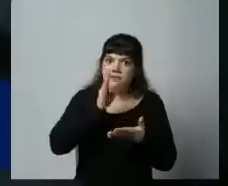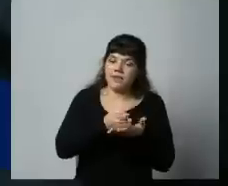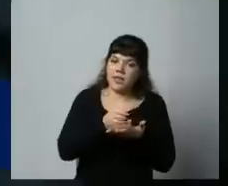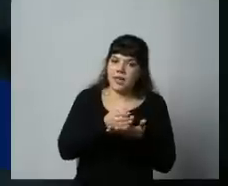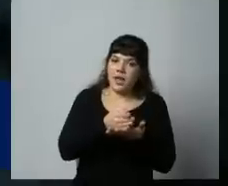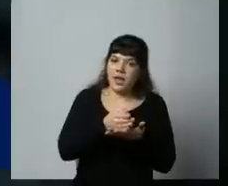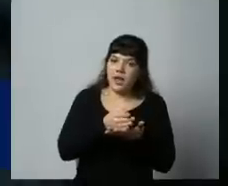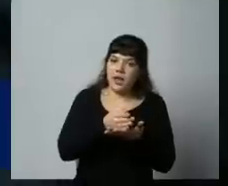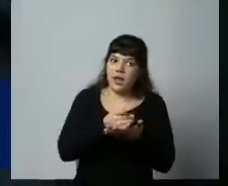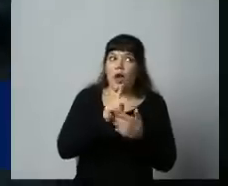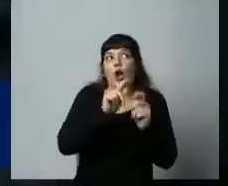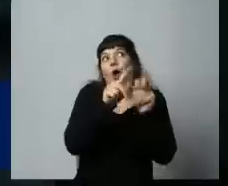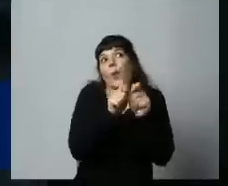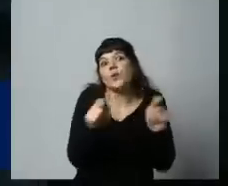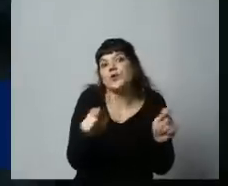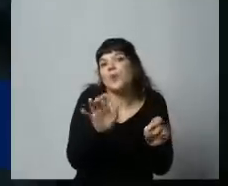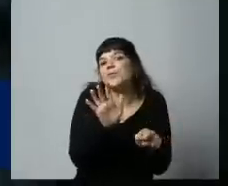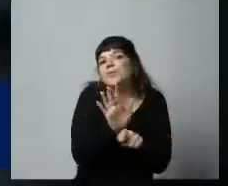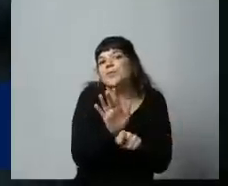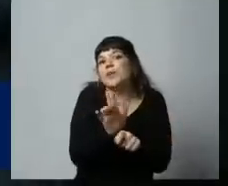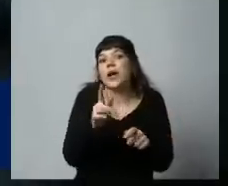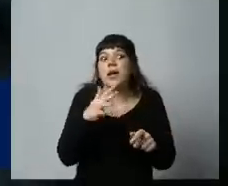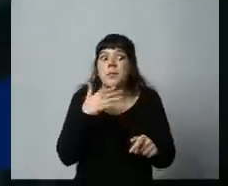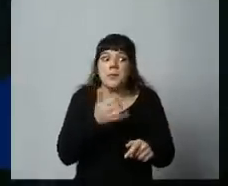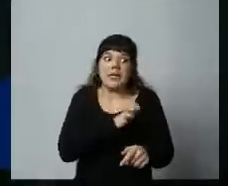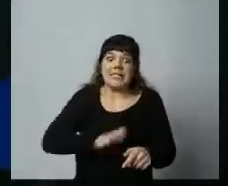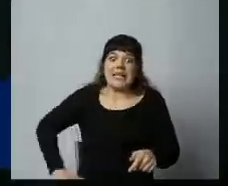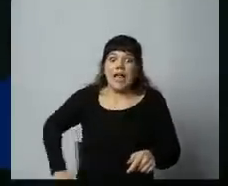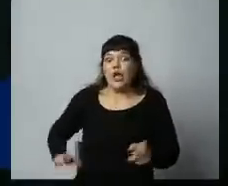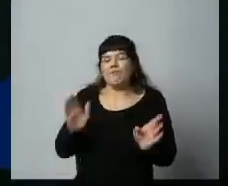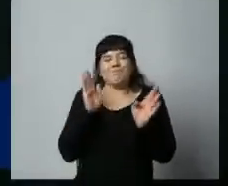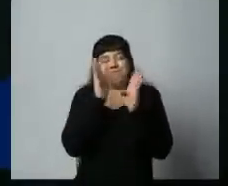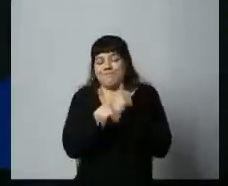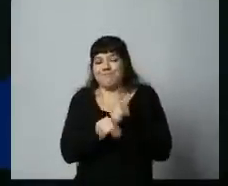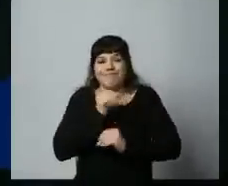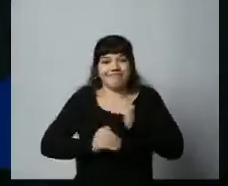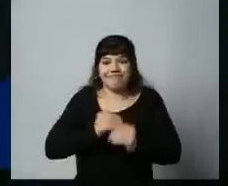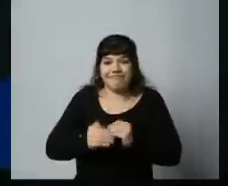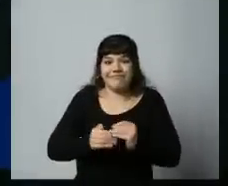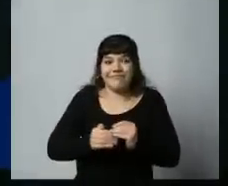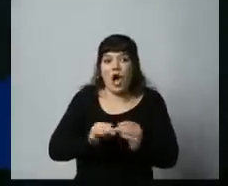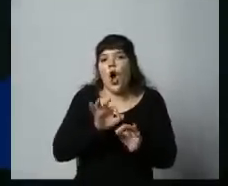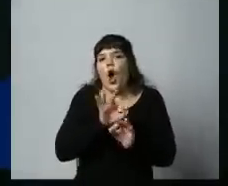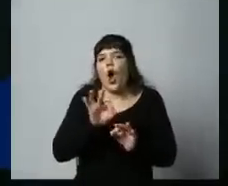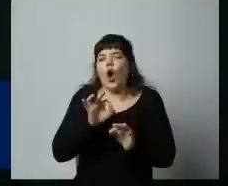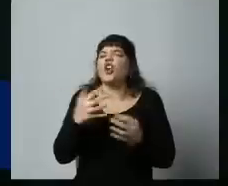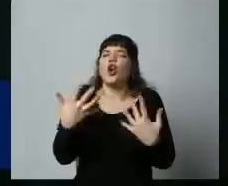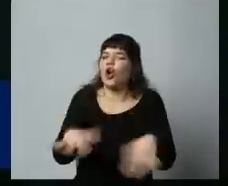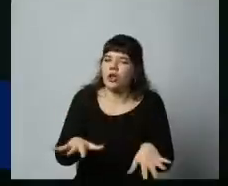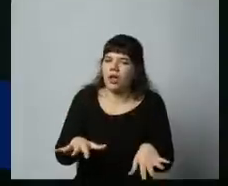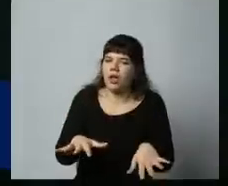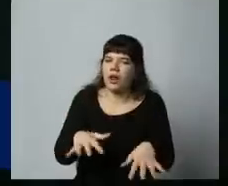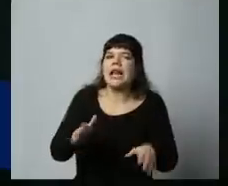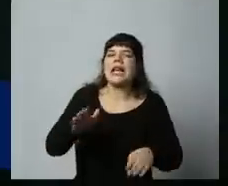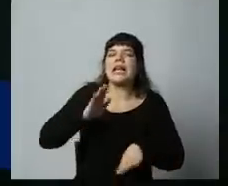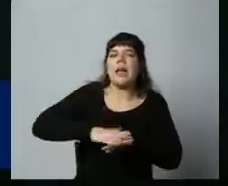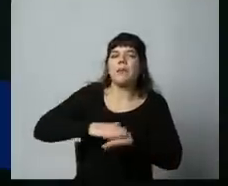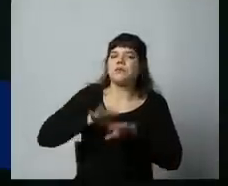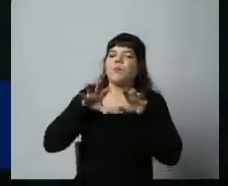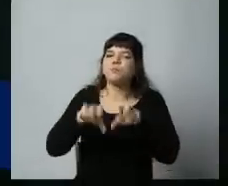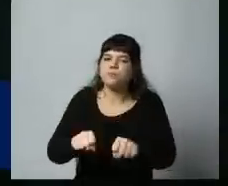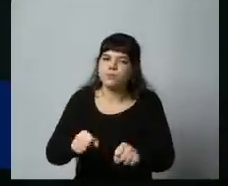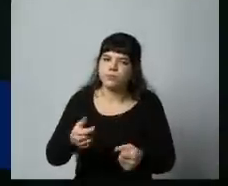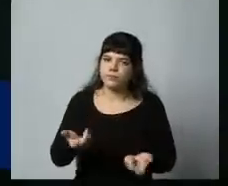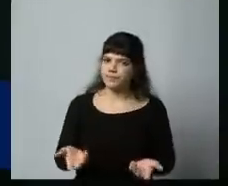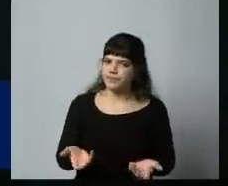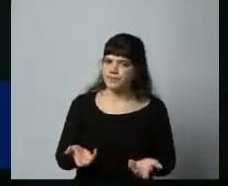donde la conclusión nos indica si el estado no puede o el estado efectivamente no quiere hacerse cargo de las consecuencias que vamos